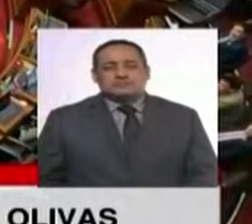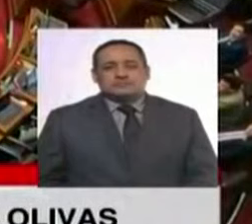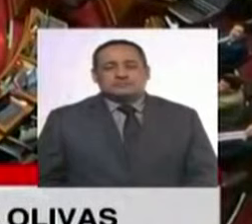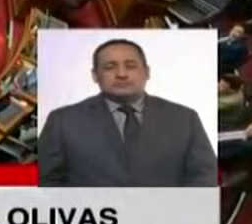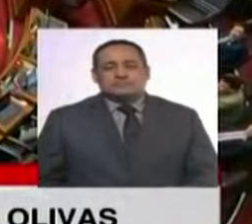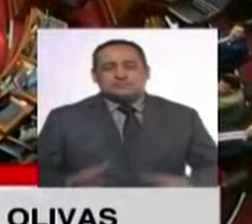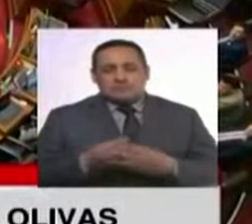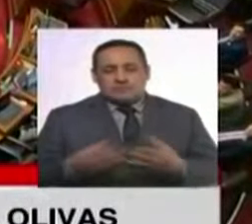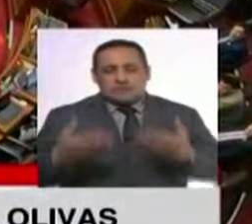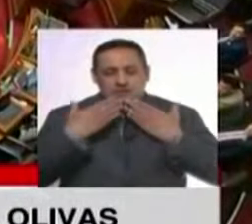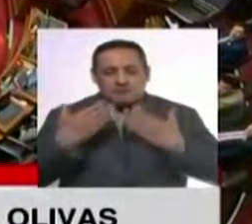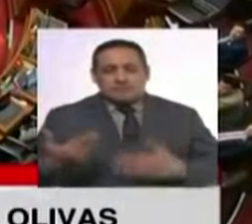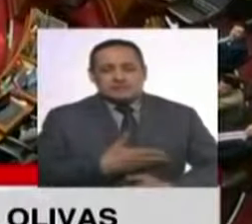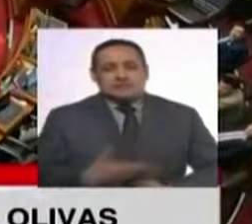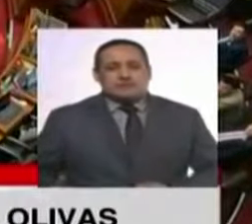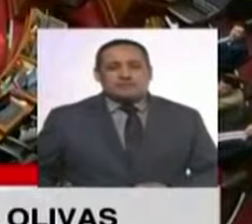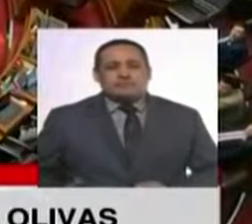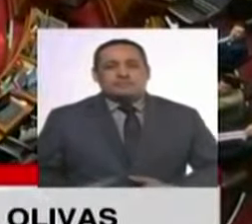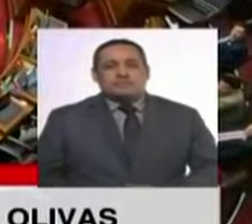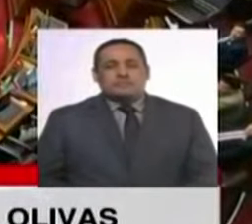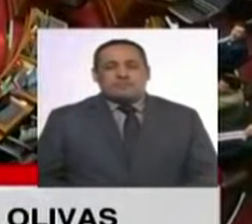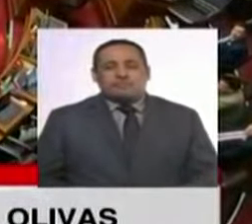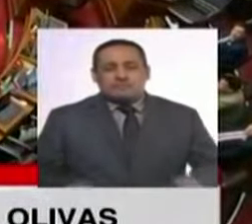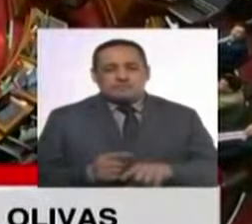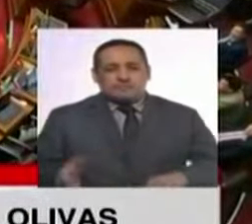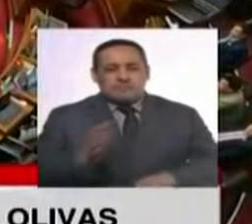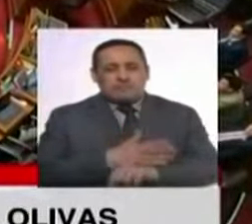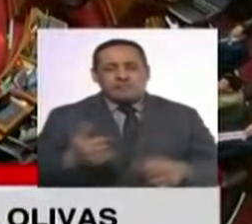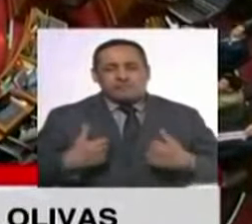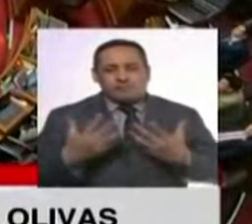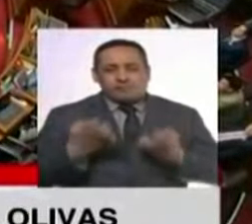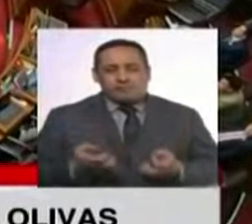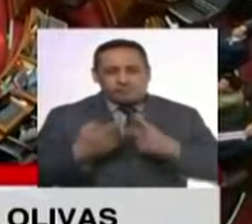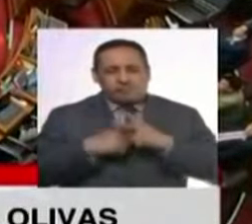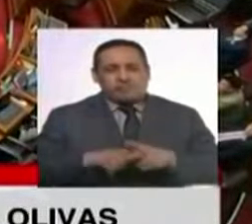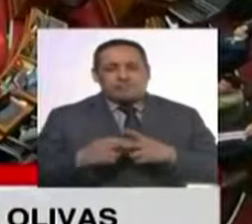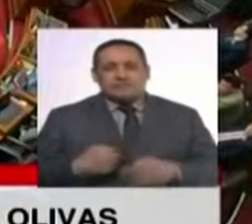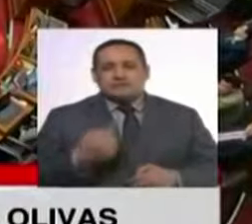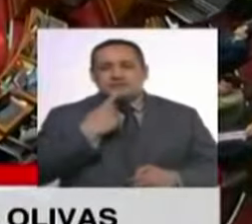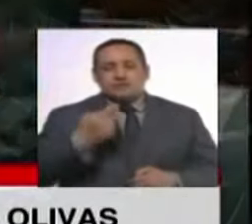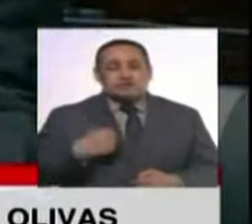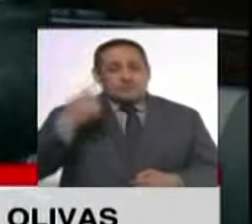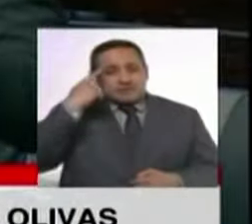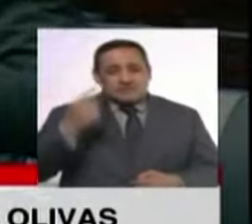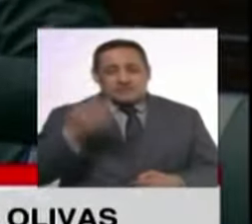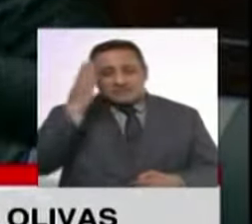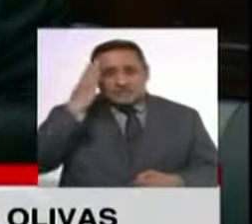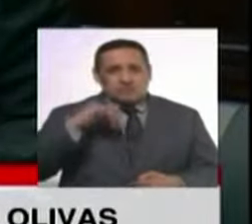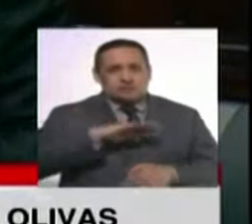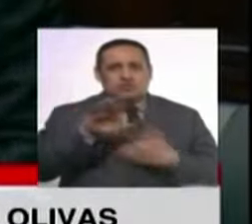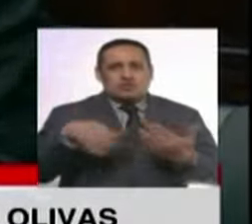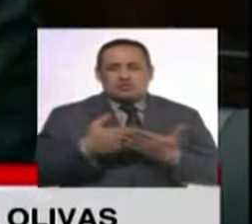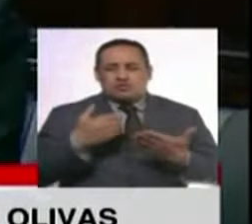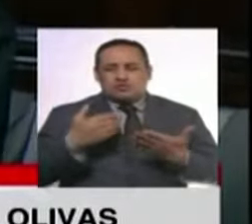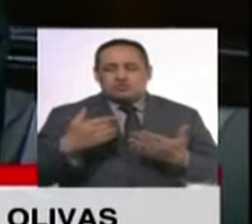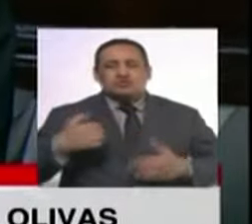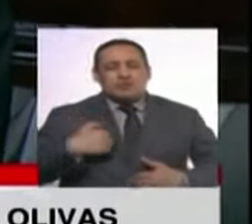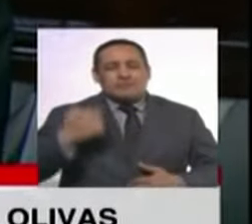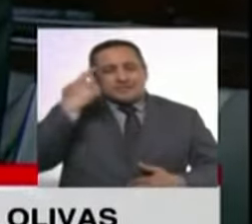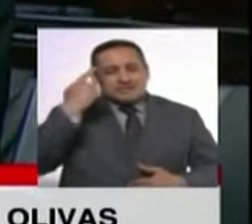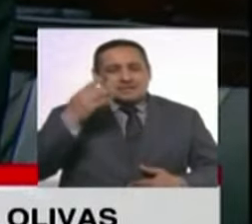Gracias una presidenta antena que quería empezar con esto yo pensé que lo sabía todo pensé que